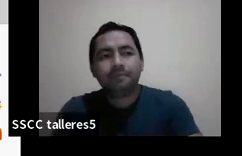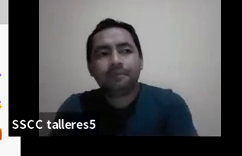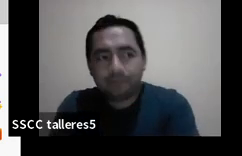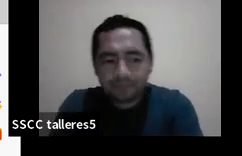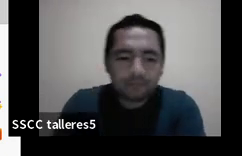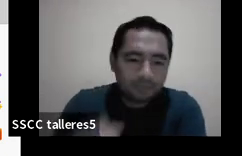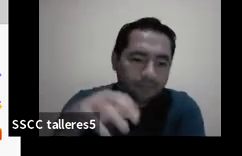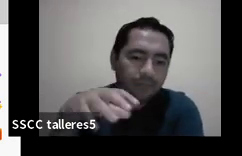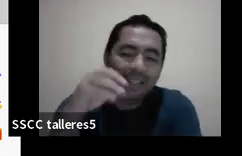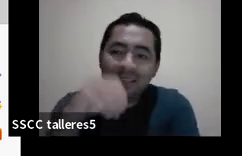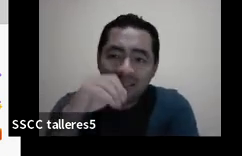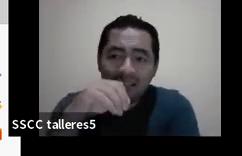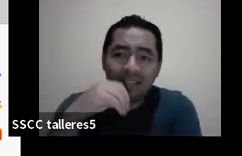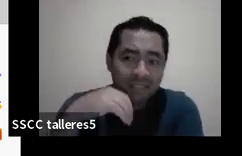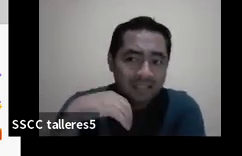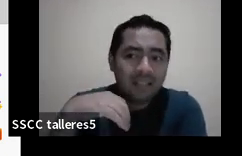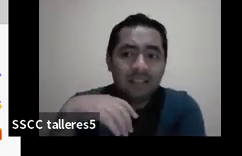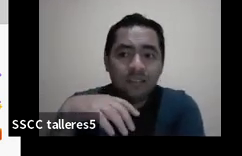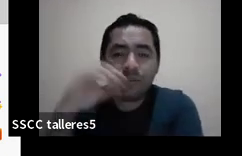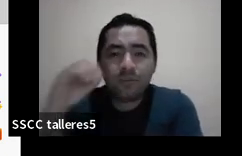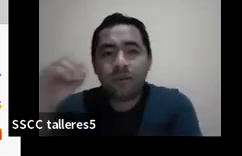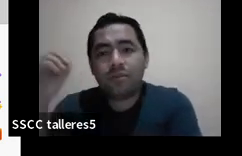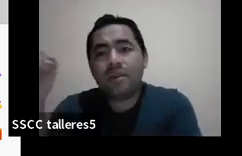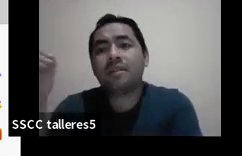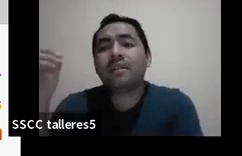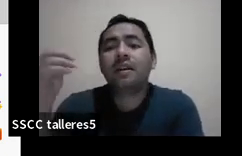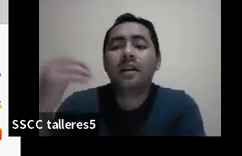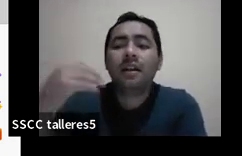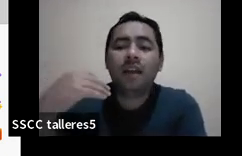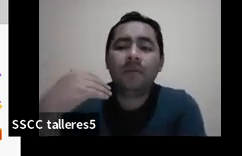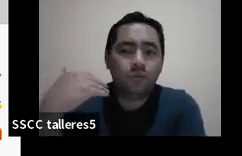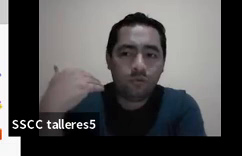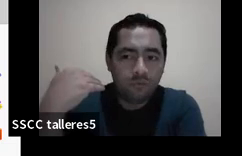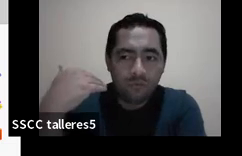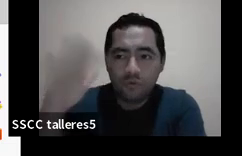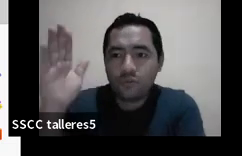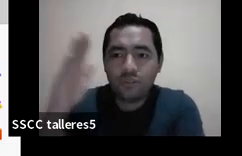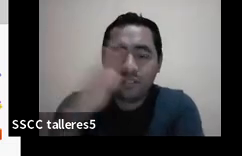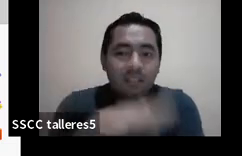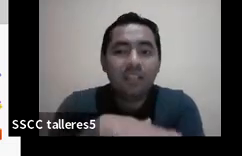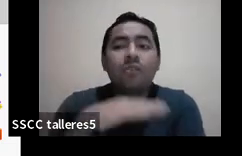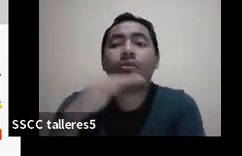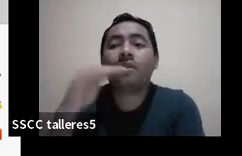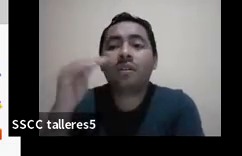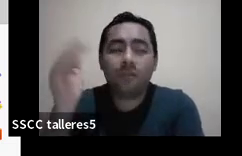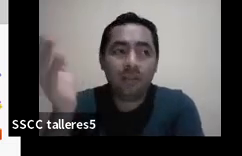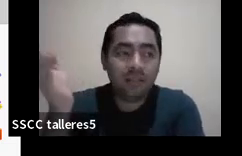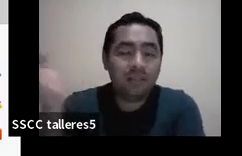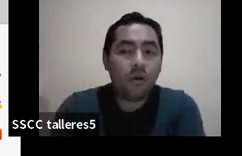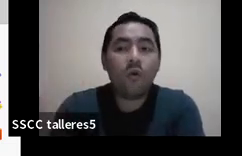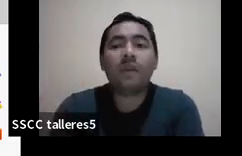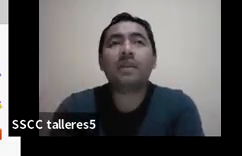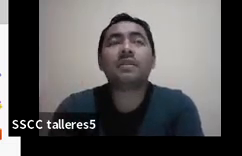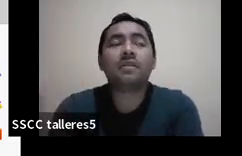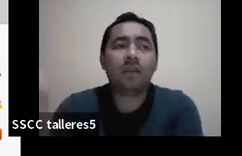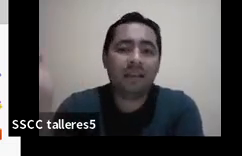simple. Y de estas características de sordos visogestuales, he visto muchos, desde niños,